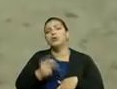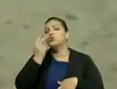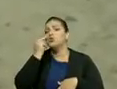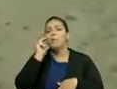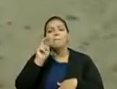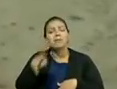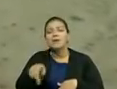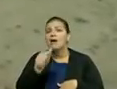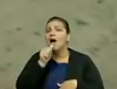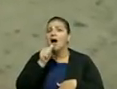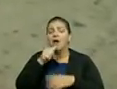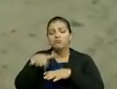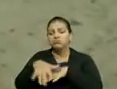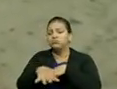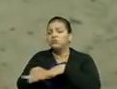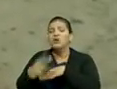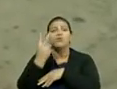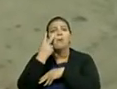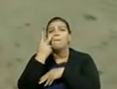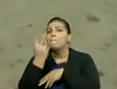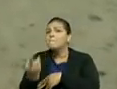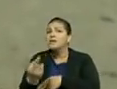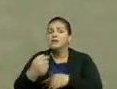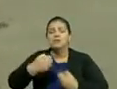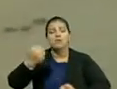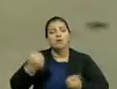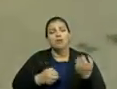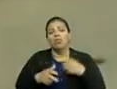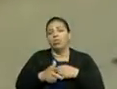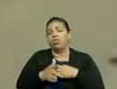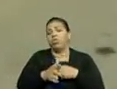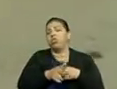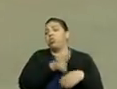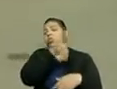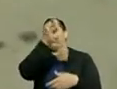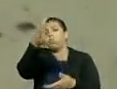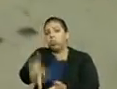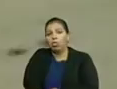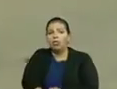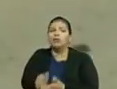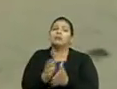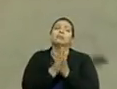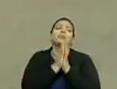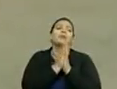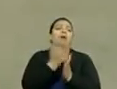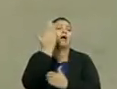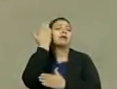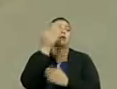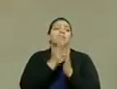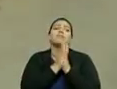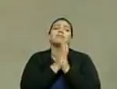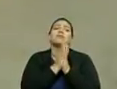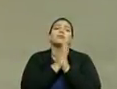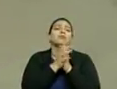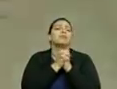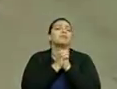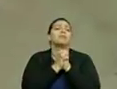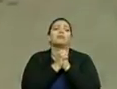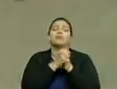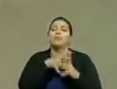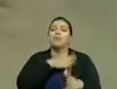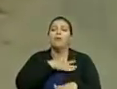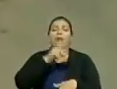salir, sacaron otro carro para llevarlo al hospital y miren cómo queda el carro. Por favor, le pido, señor alcalde, ponga una baranda,